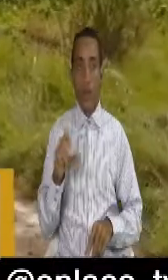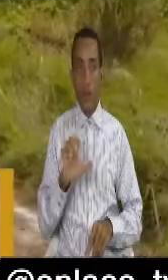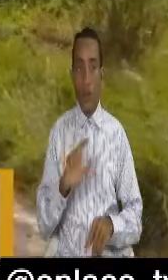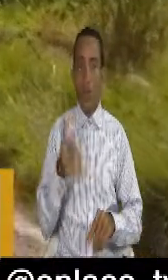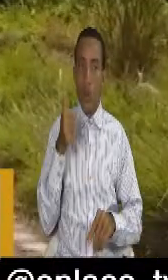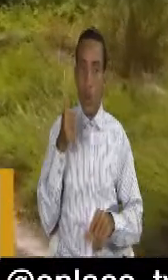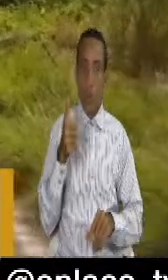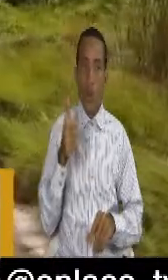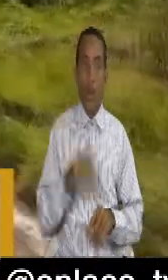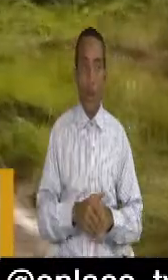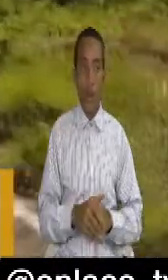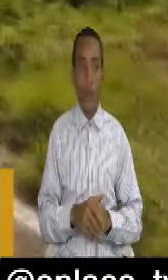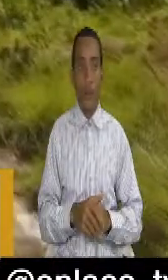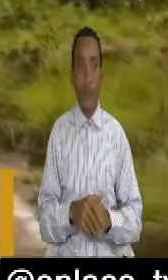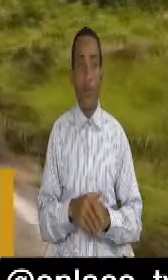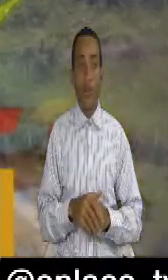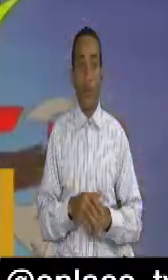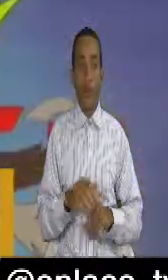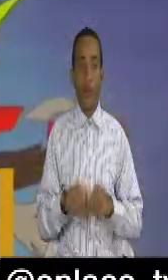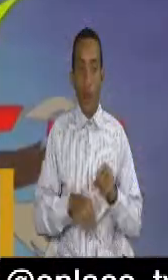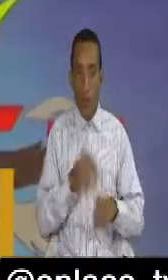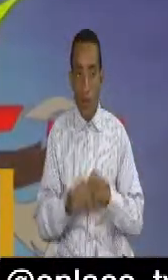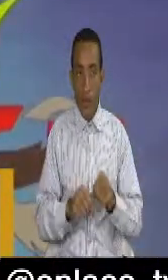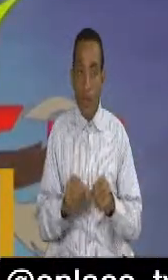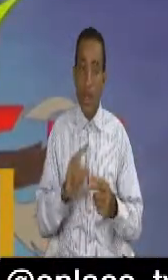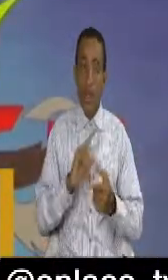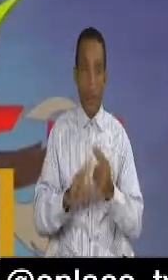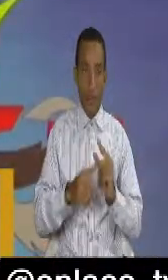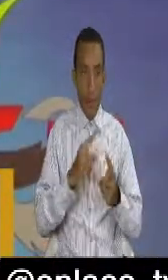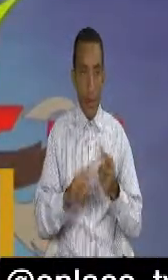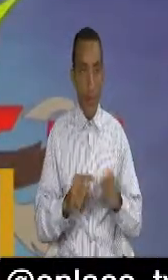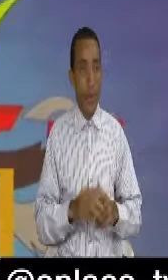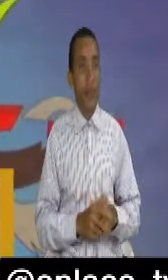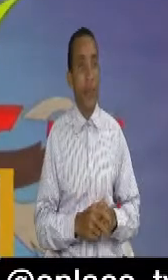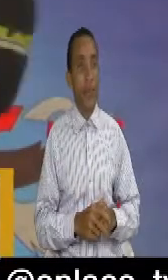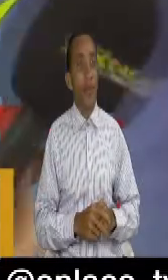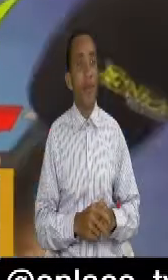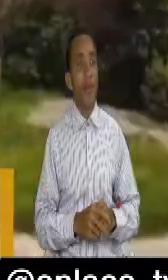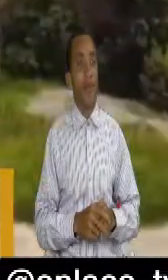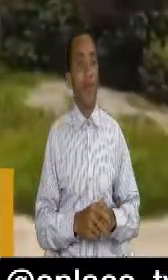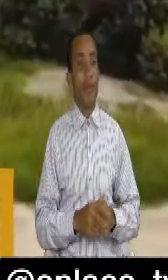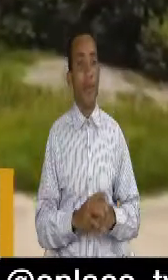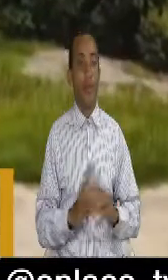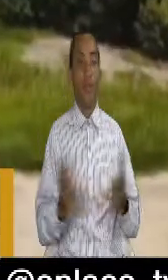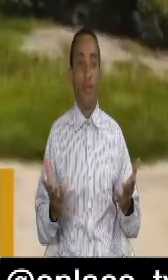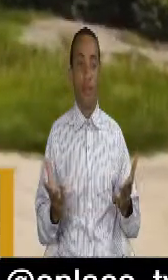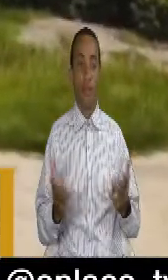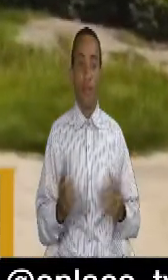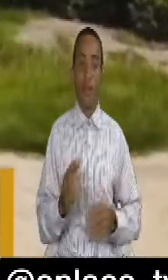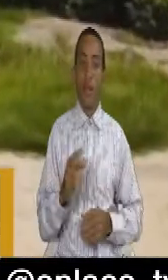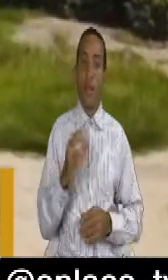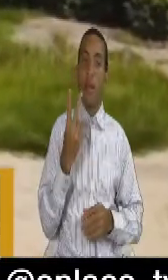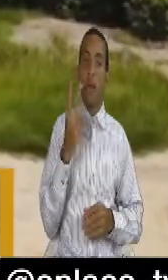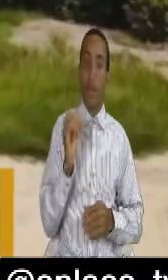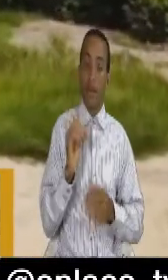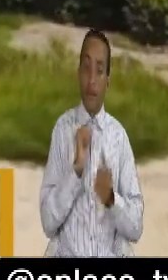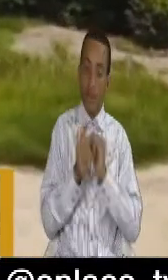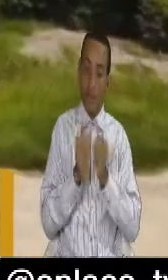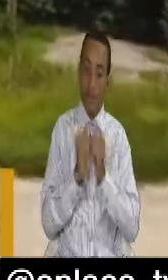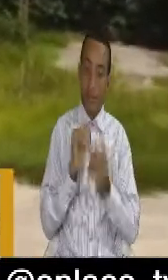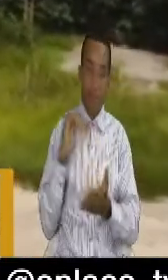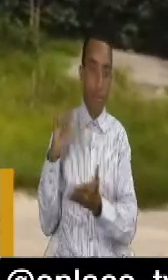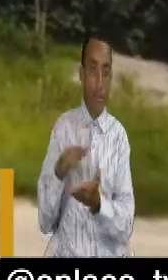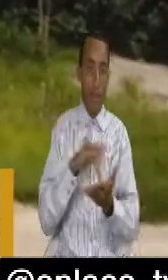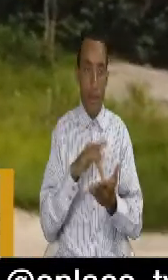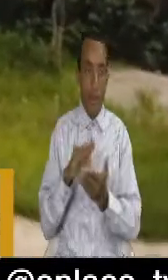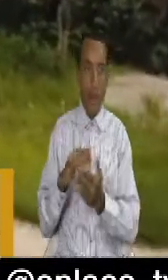contrincante, muy buen participante, gran amigo. Eso es lo que tengo para decir. Más de 20 deportistas hicieron parte de esta actividad